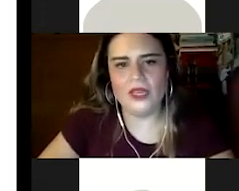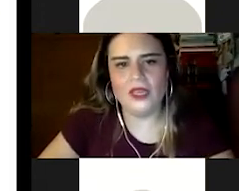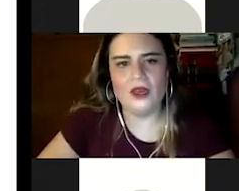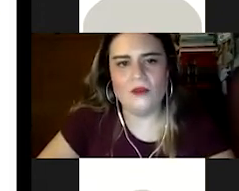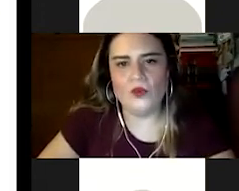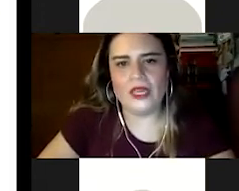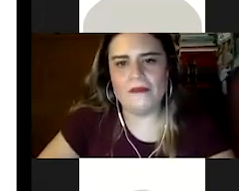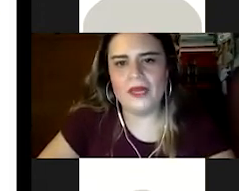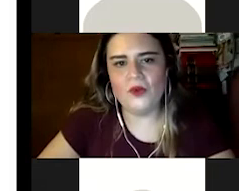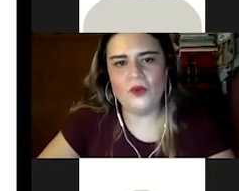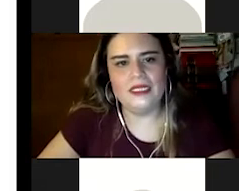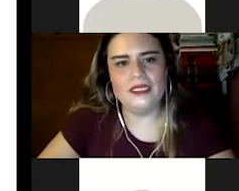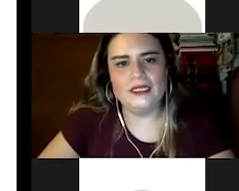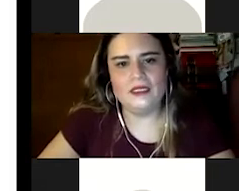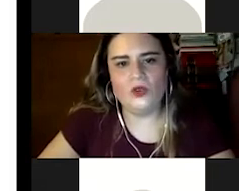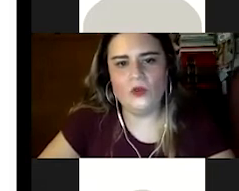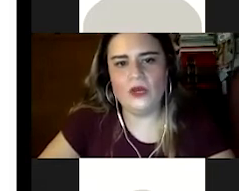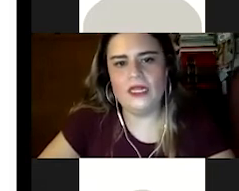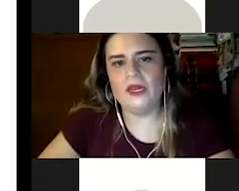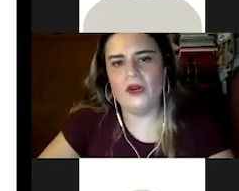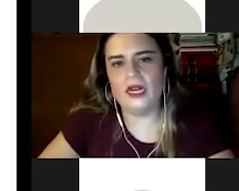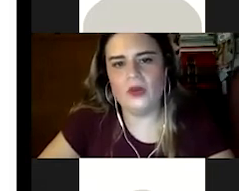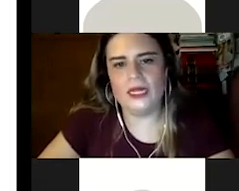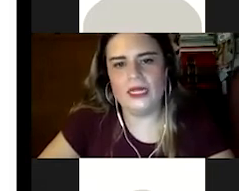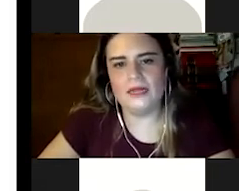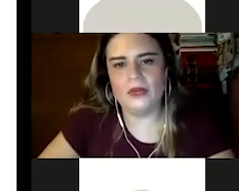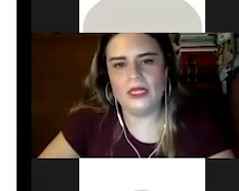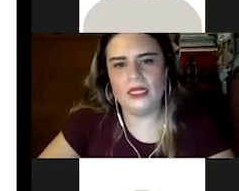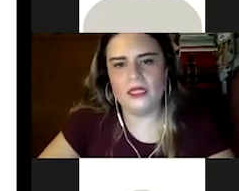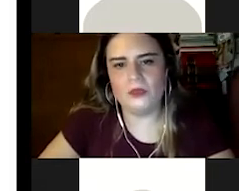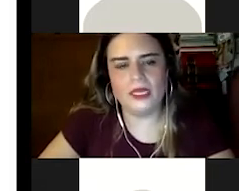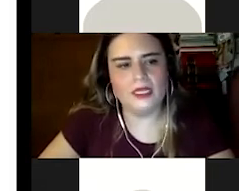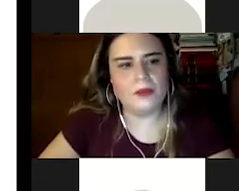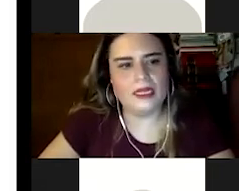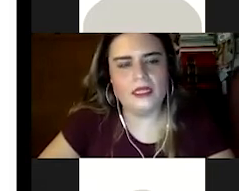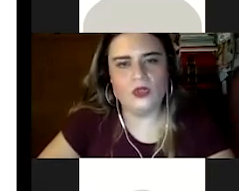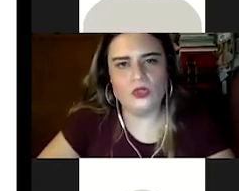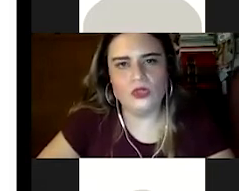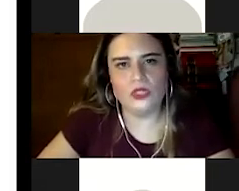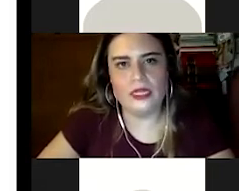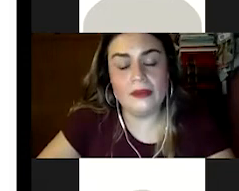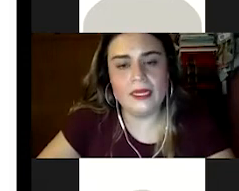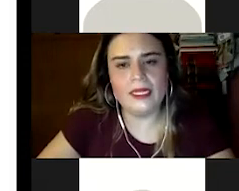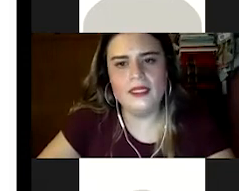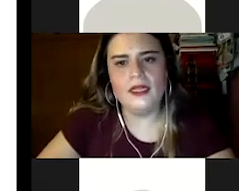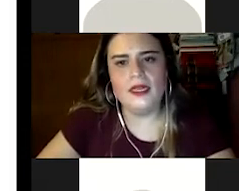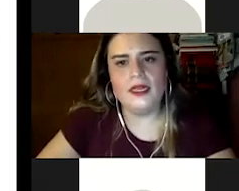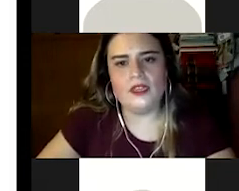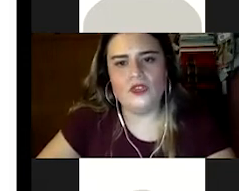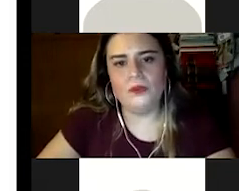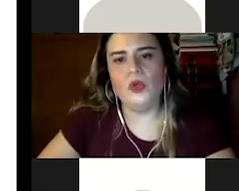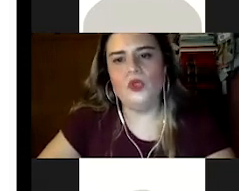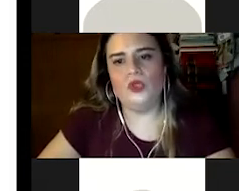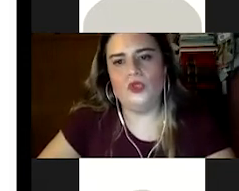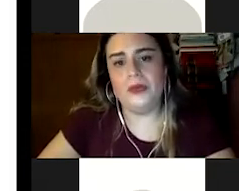muy ambigua, como el de mejorar la coherencia de políticas públicas para el desarrollo sostenible.